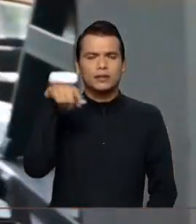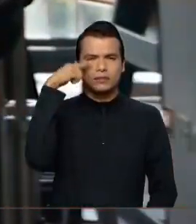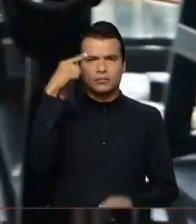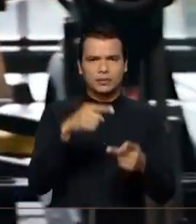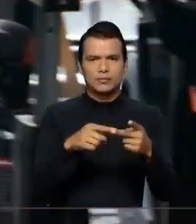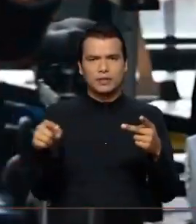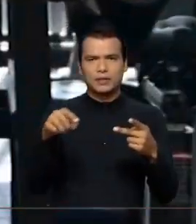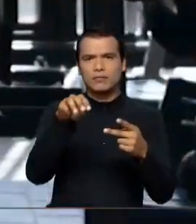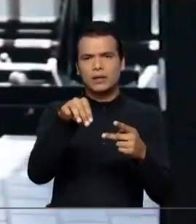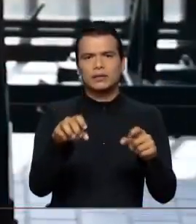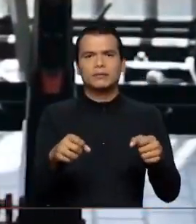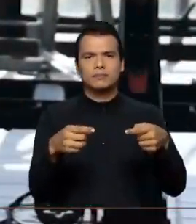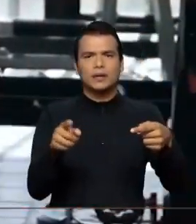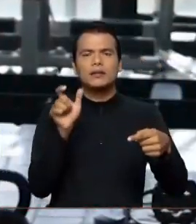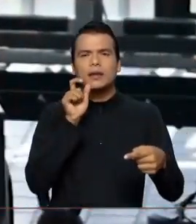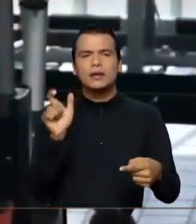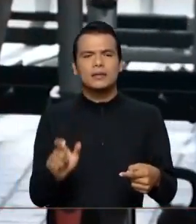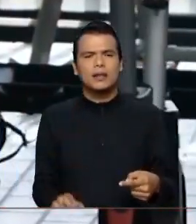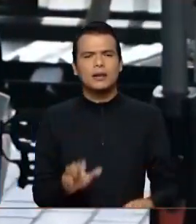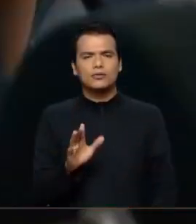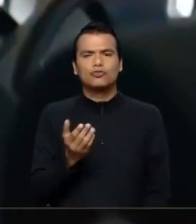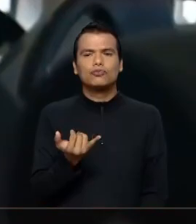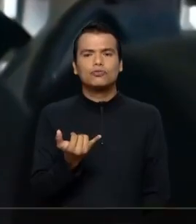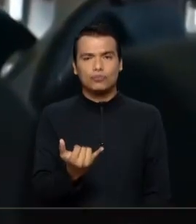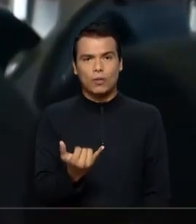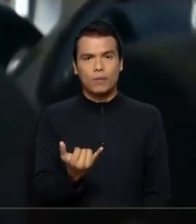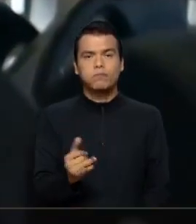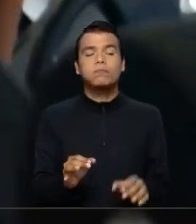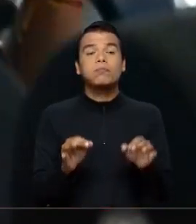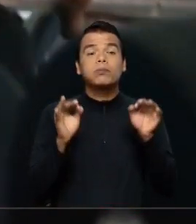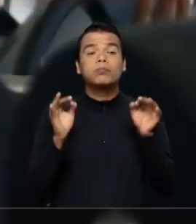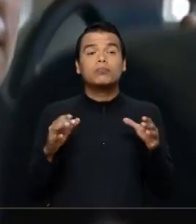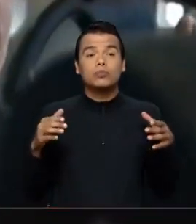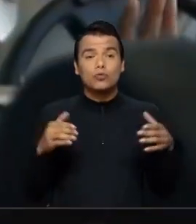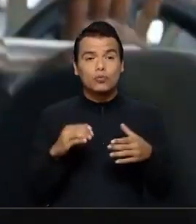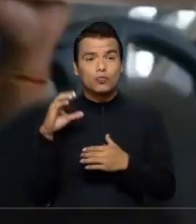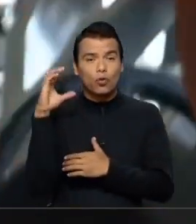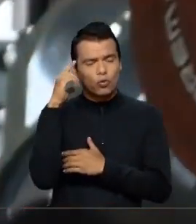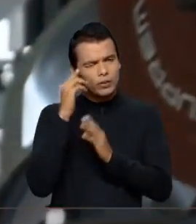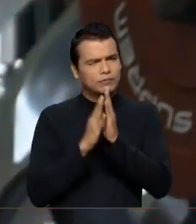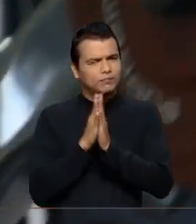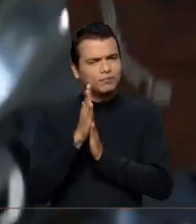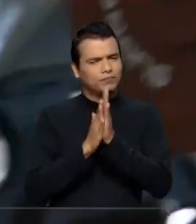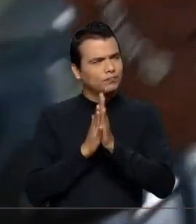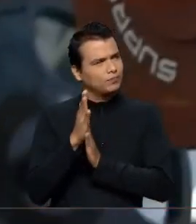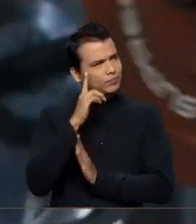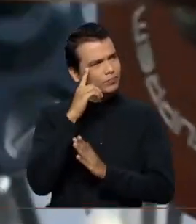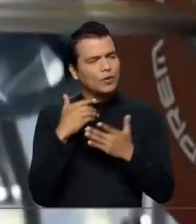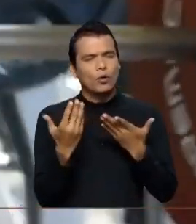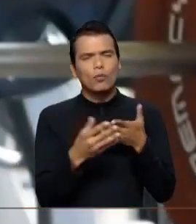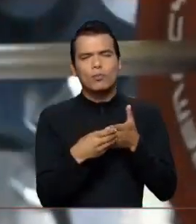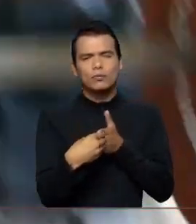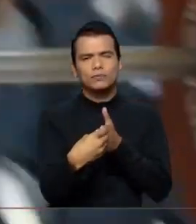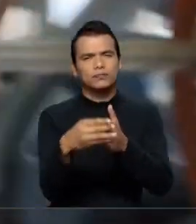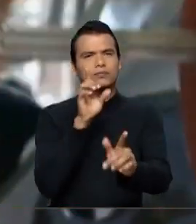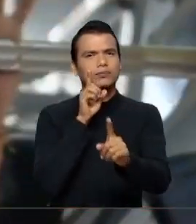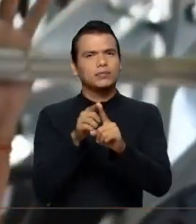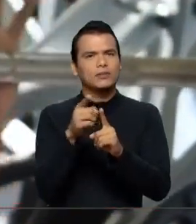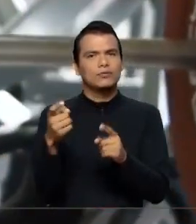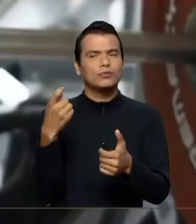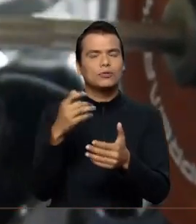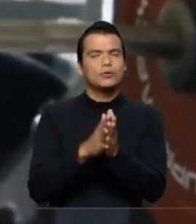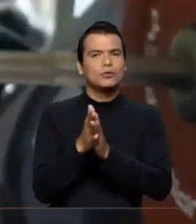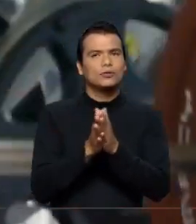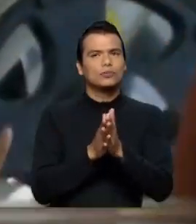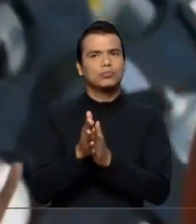entrante ante Italia las Superpoderosas piensan obviamente en ese camino al Campeonato del mundo de Nueva Zelanda